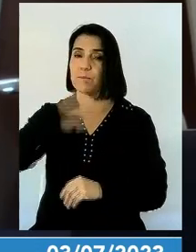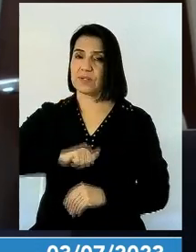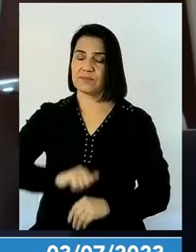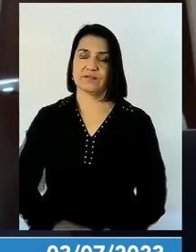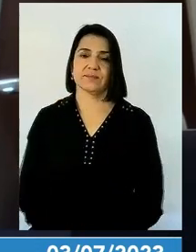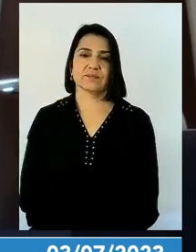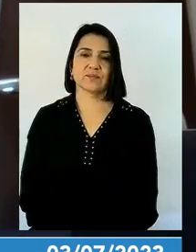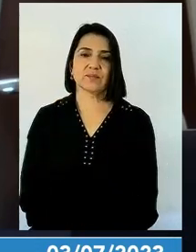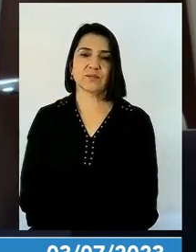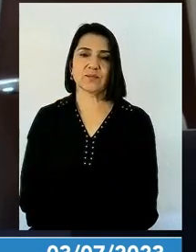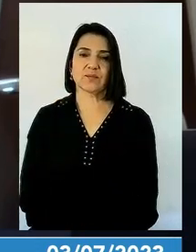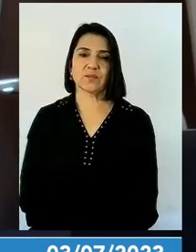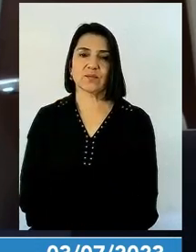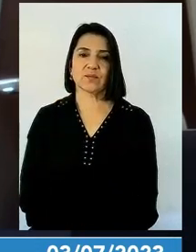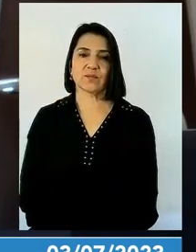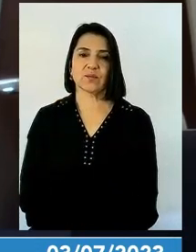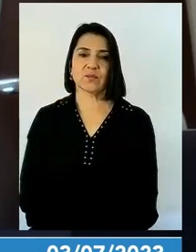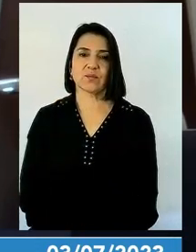Respecto de